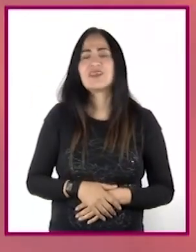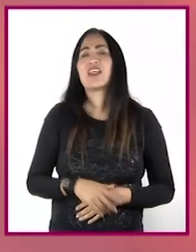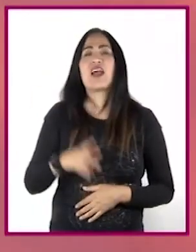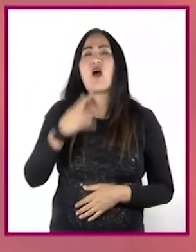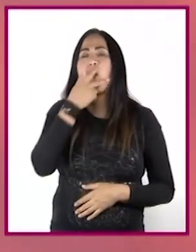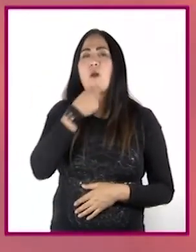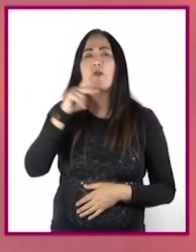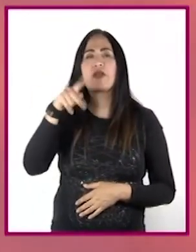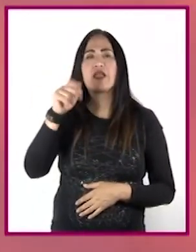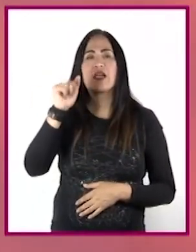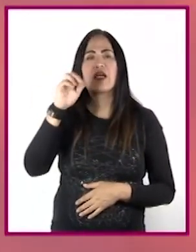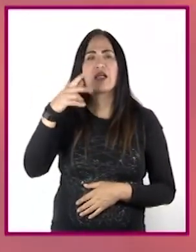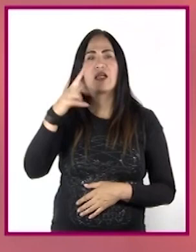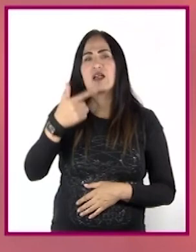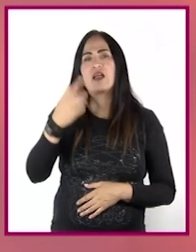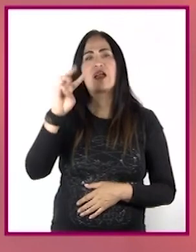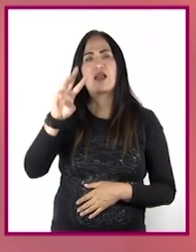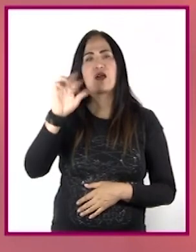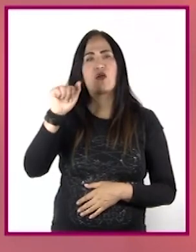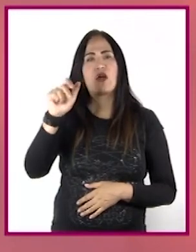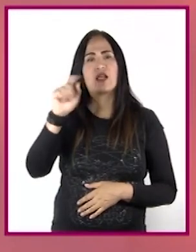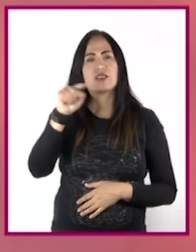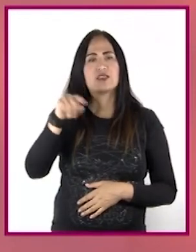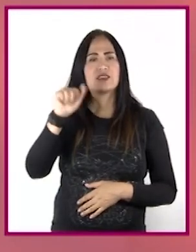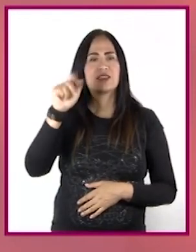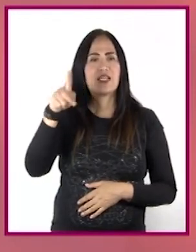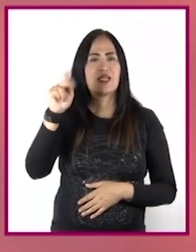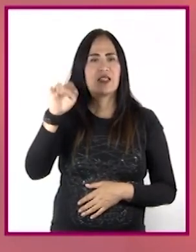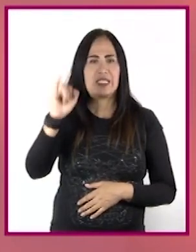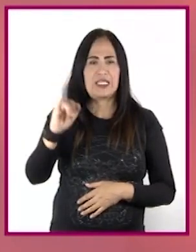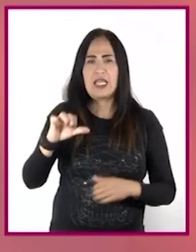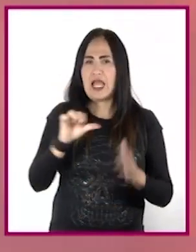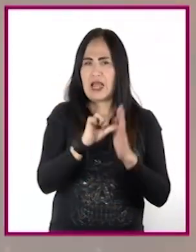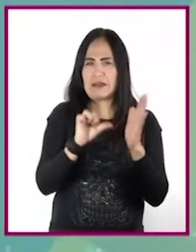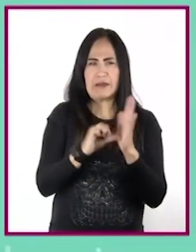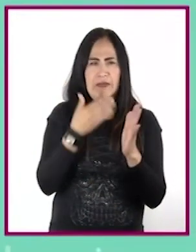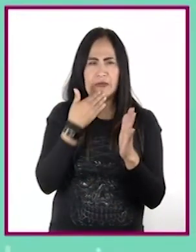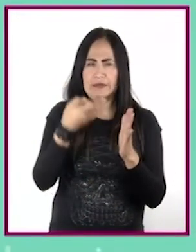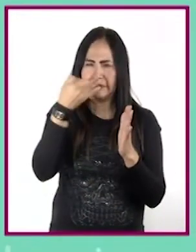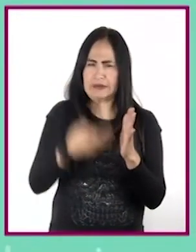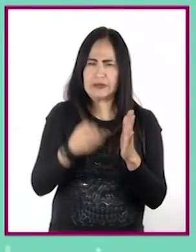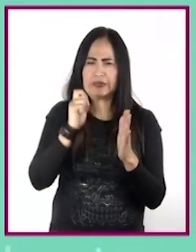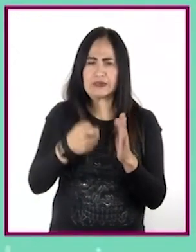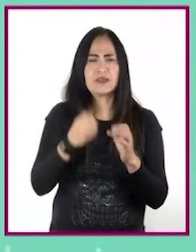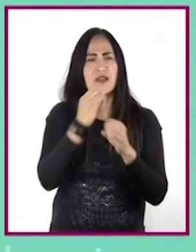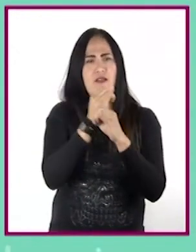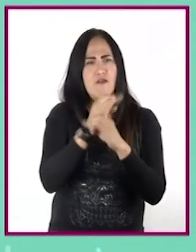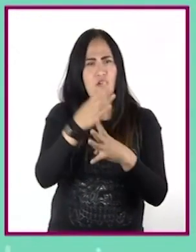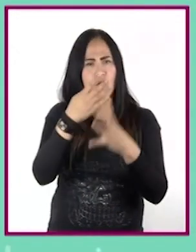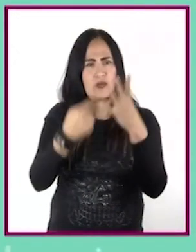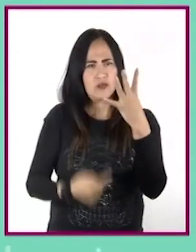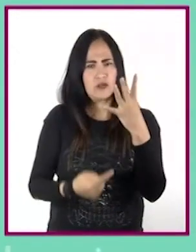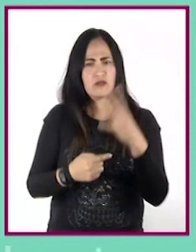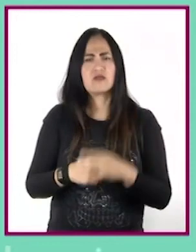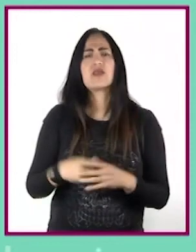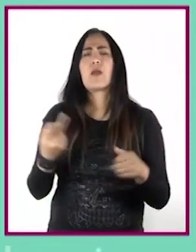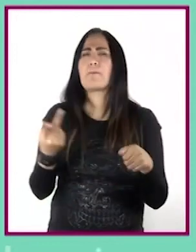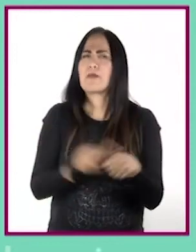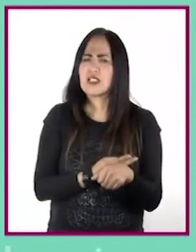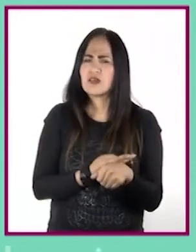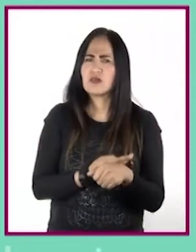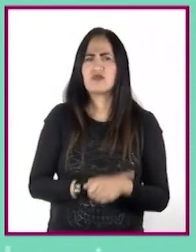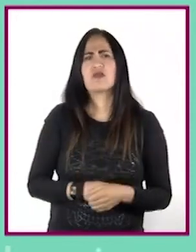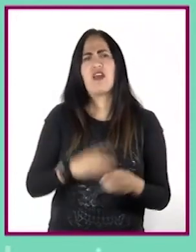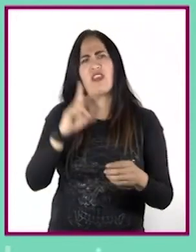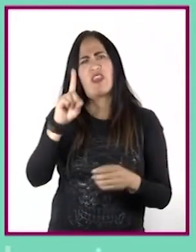Kawasaki, estratega de contenidos, un buen artículo debe cumplir las siguientes funciones. Información. ¿Qué ha pasado? ¿Cuáles